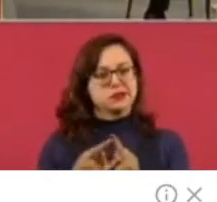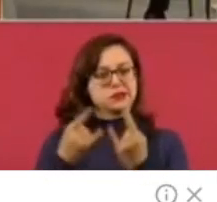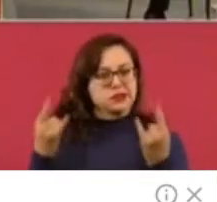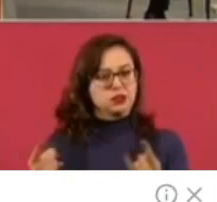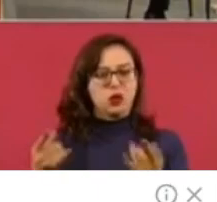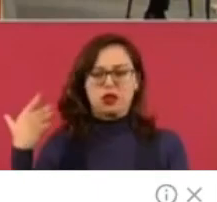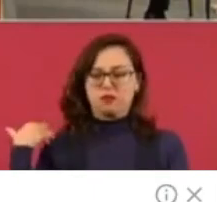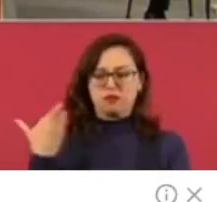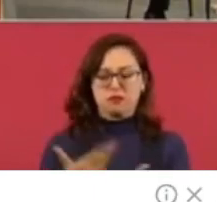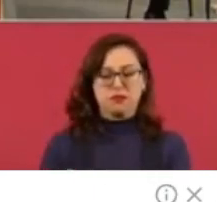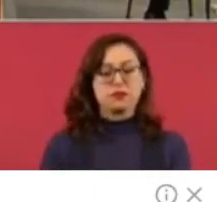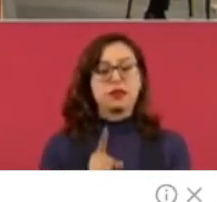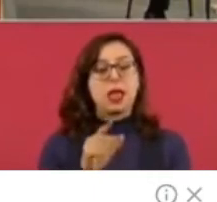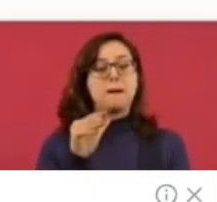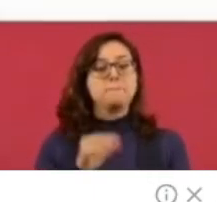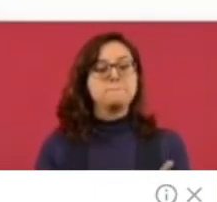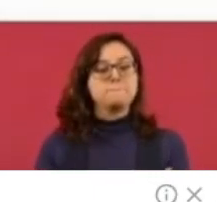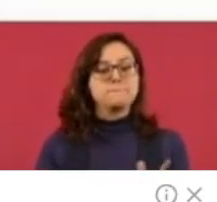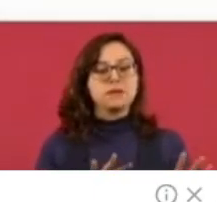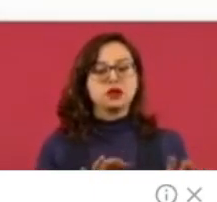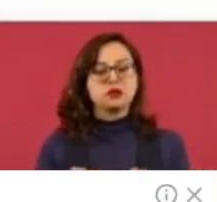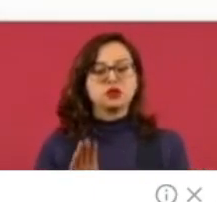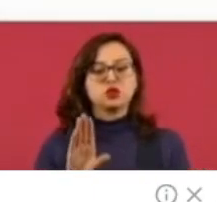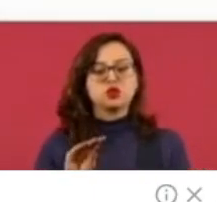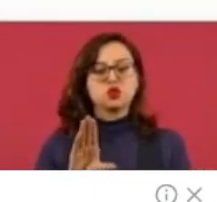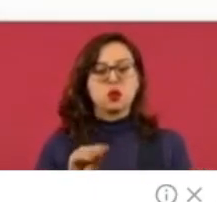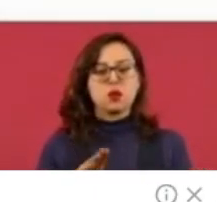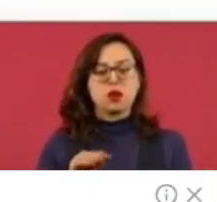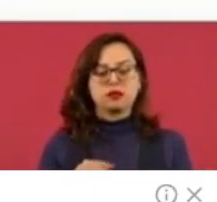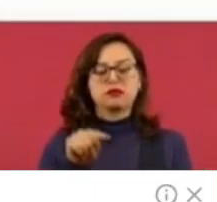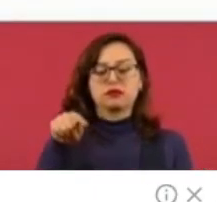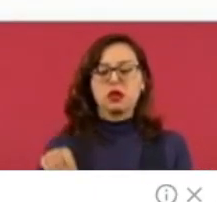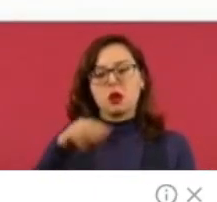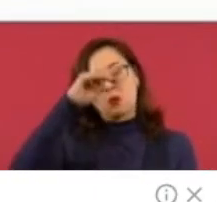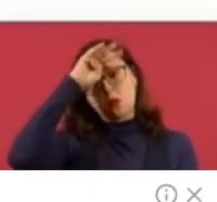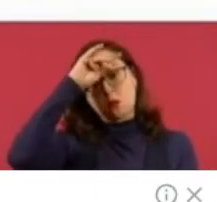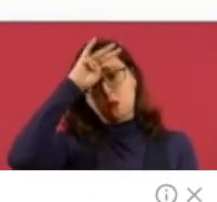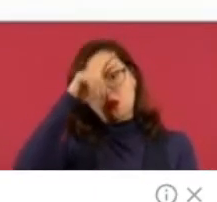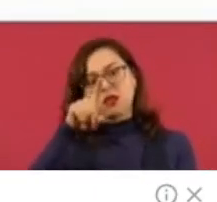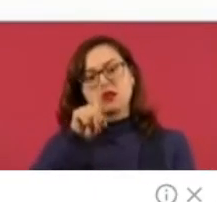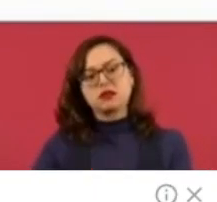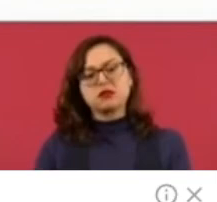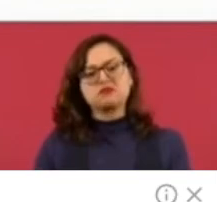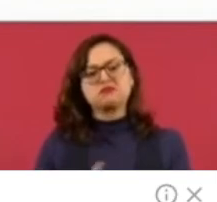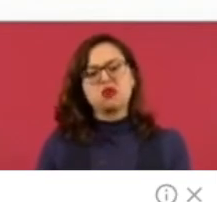la población en la zona metropolitana de Monterrey era de